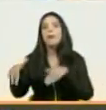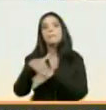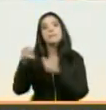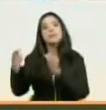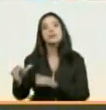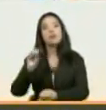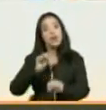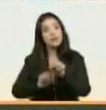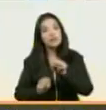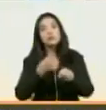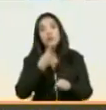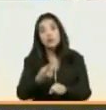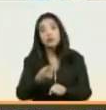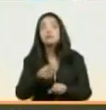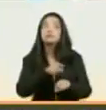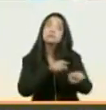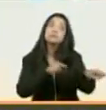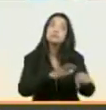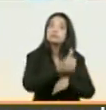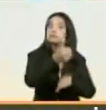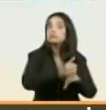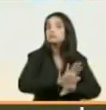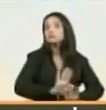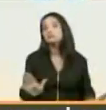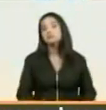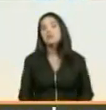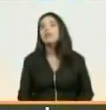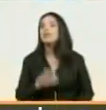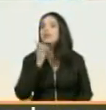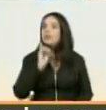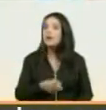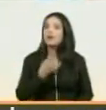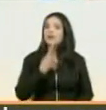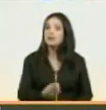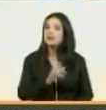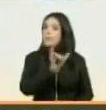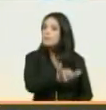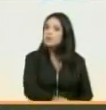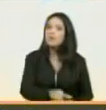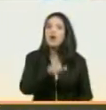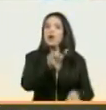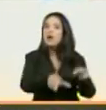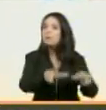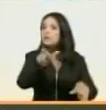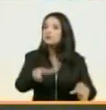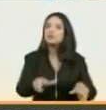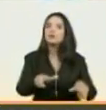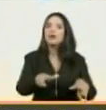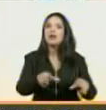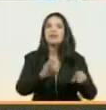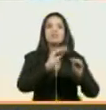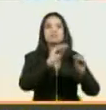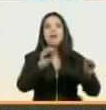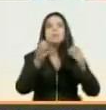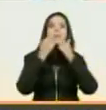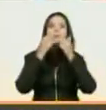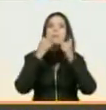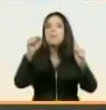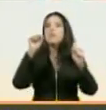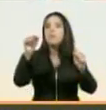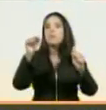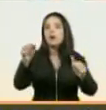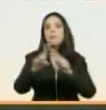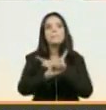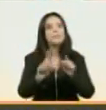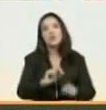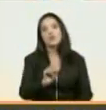dicho, que asuman su responsabilidad. Deberían decir lo mismo los representantes, los convocantes de las actividades de la derecha, pero no